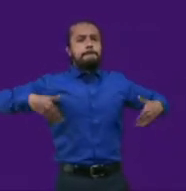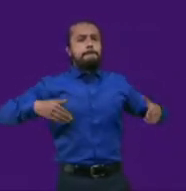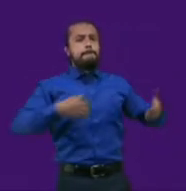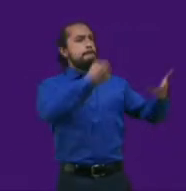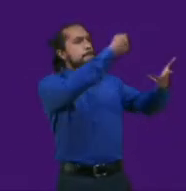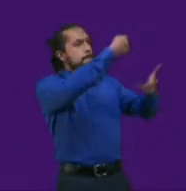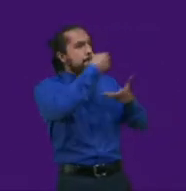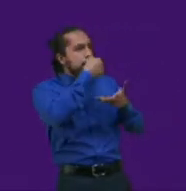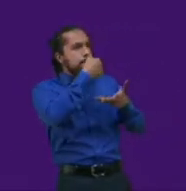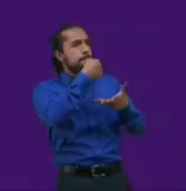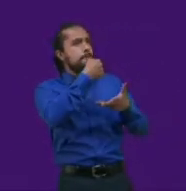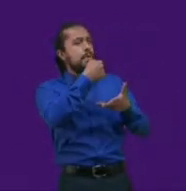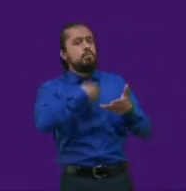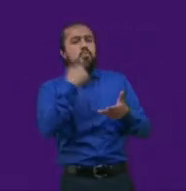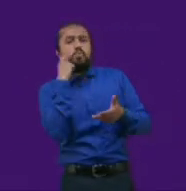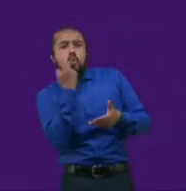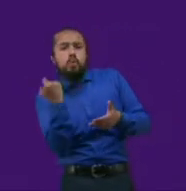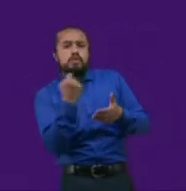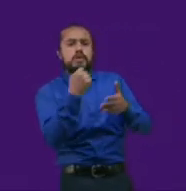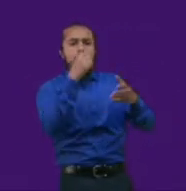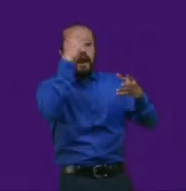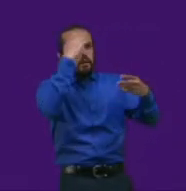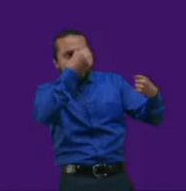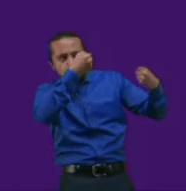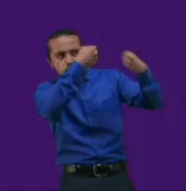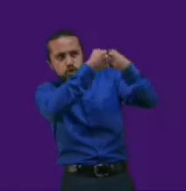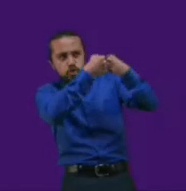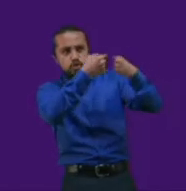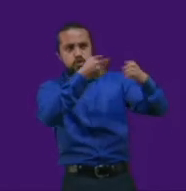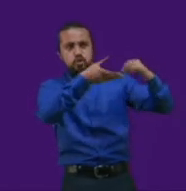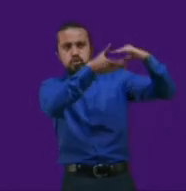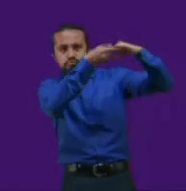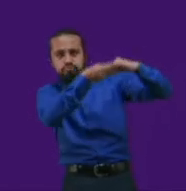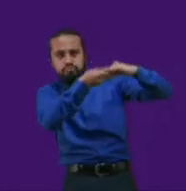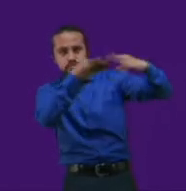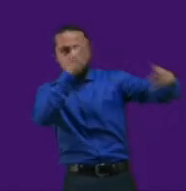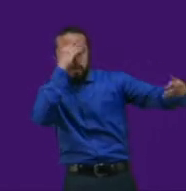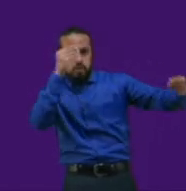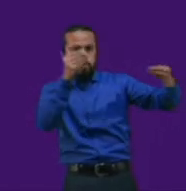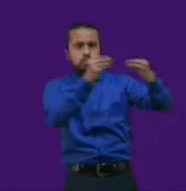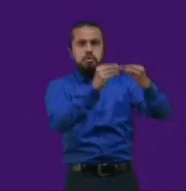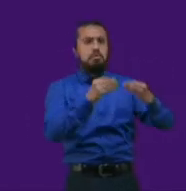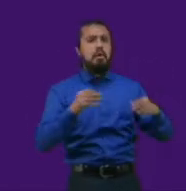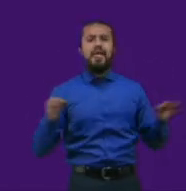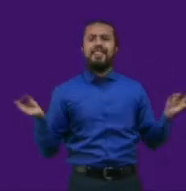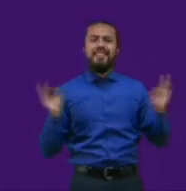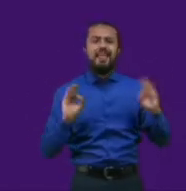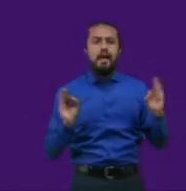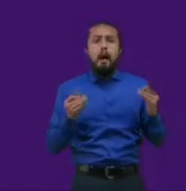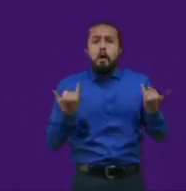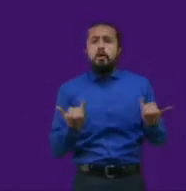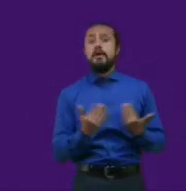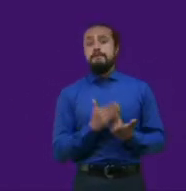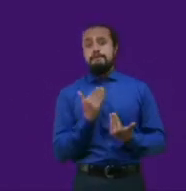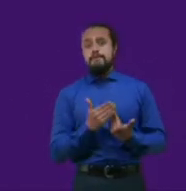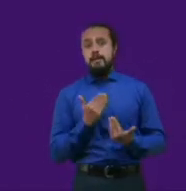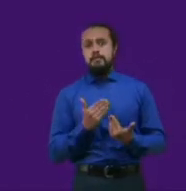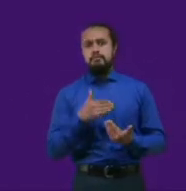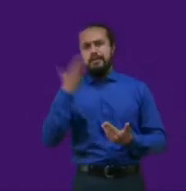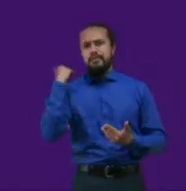había, digamos que todas estas aceleradoras que existen hoy y que tenemos cerquita. Esto, yo les estoy hablando